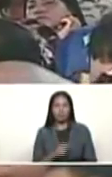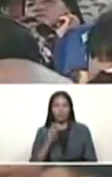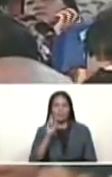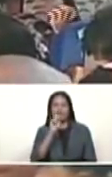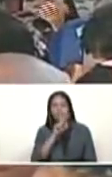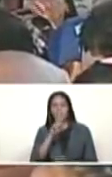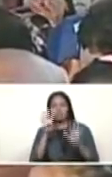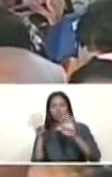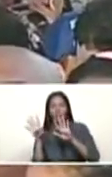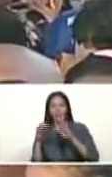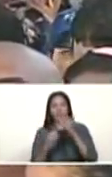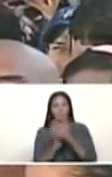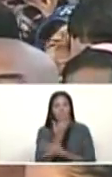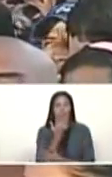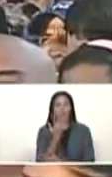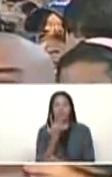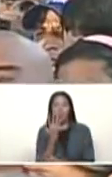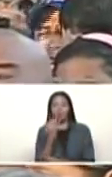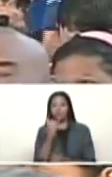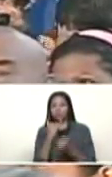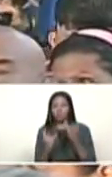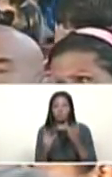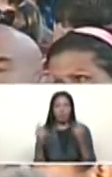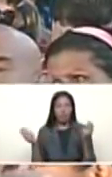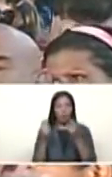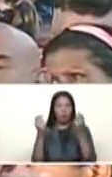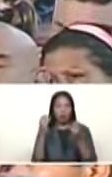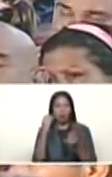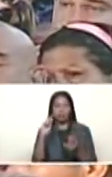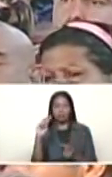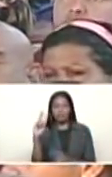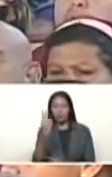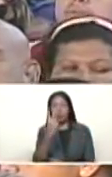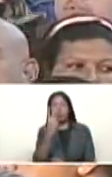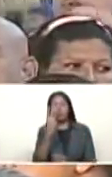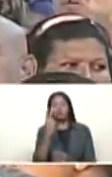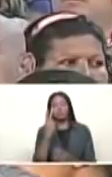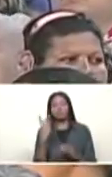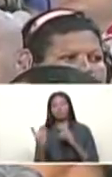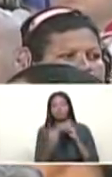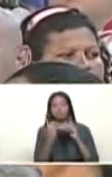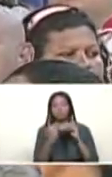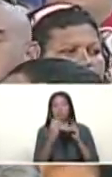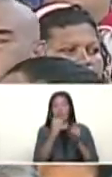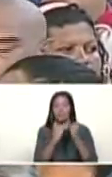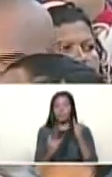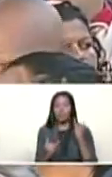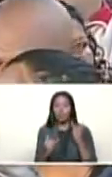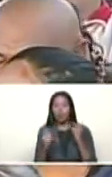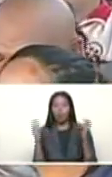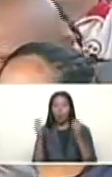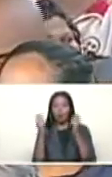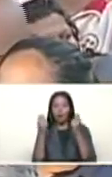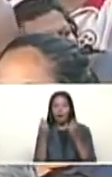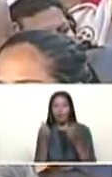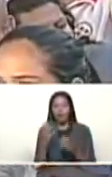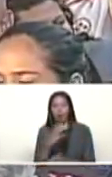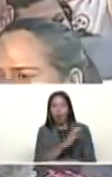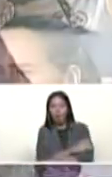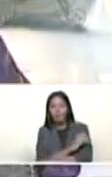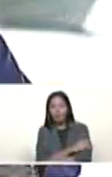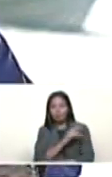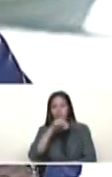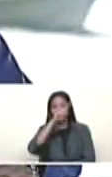29 de mayo, terminó la jornada, la segunda jornada de diálogo y conversaciones con la oposición